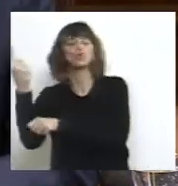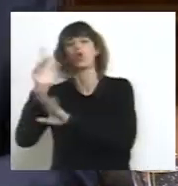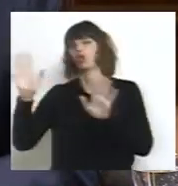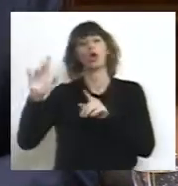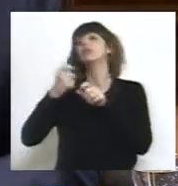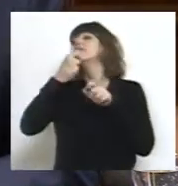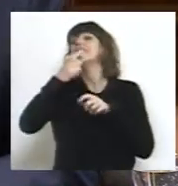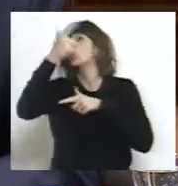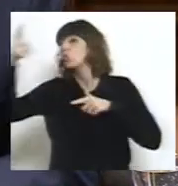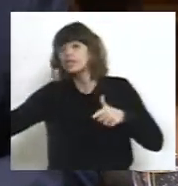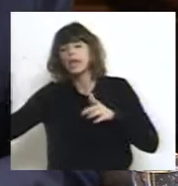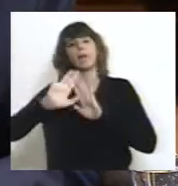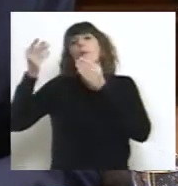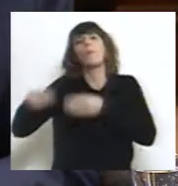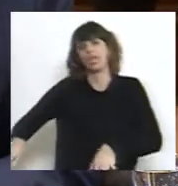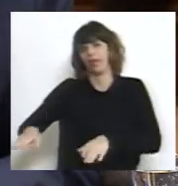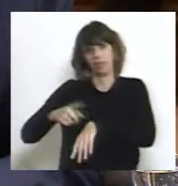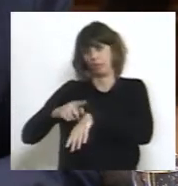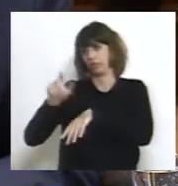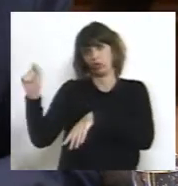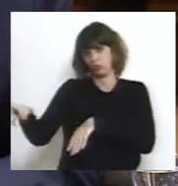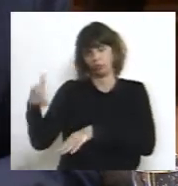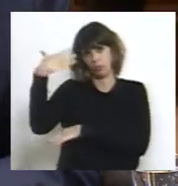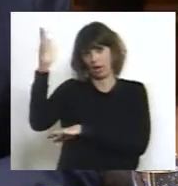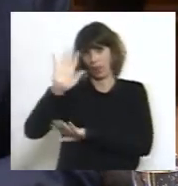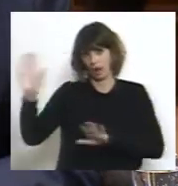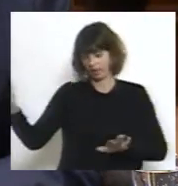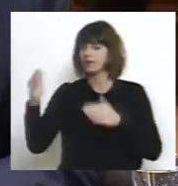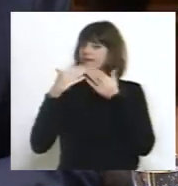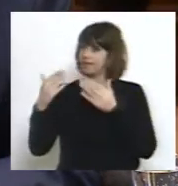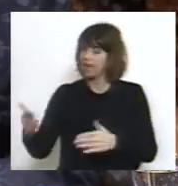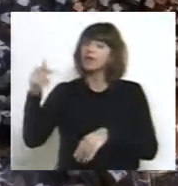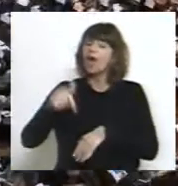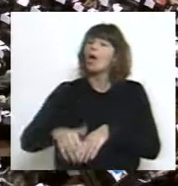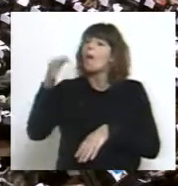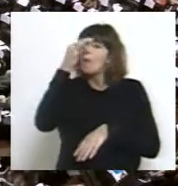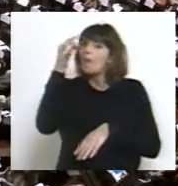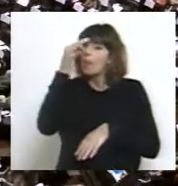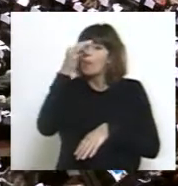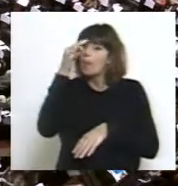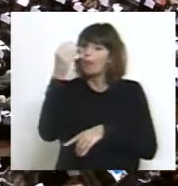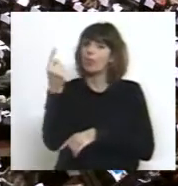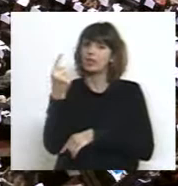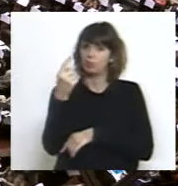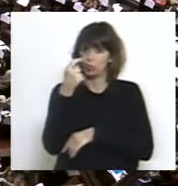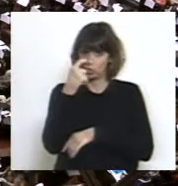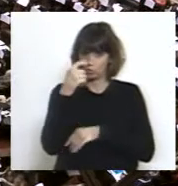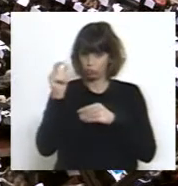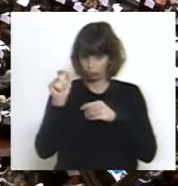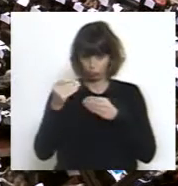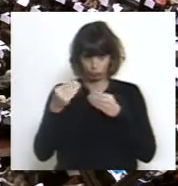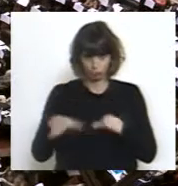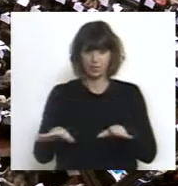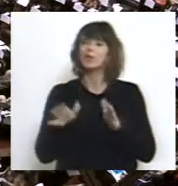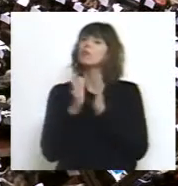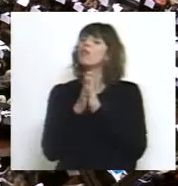Muchas gracias, diputado Feletti. Le pedimos a Marta que inscriba tiempo 20. Marta, que corrija de vuelta. Corrija el tiempo,